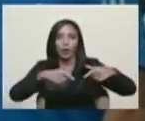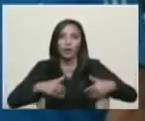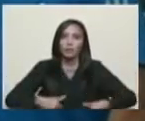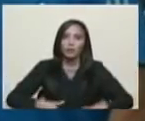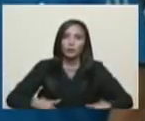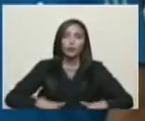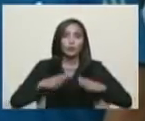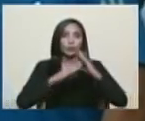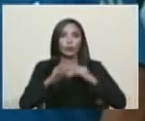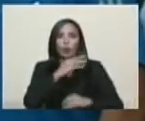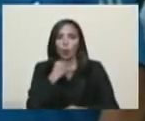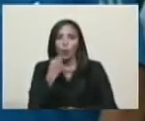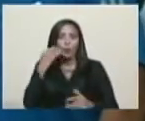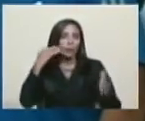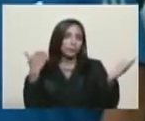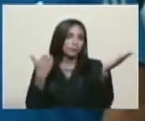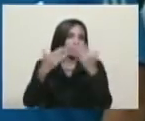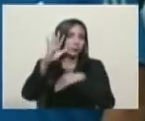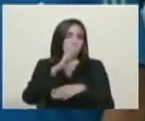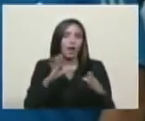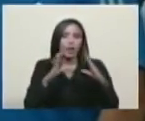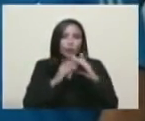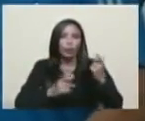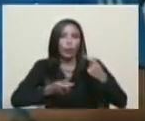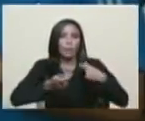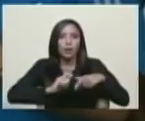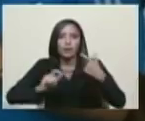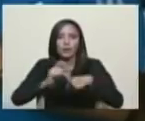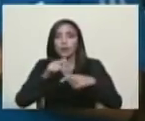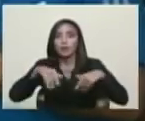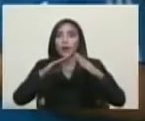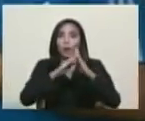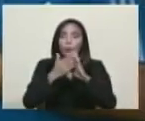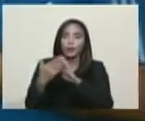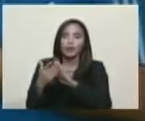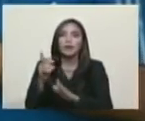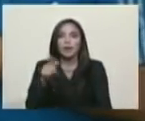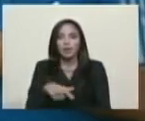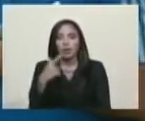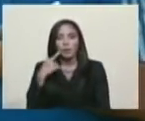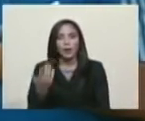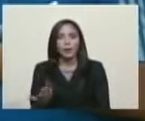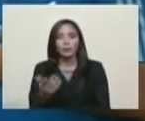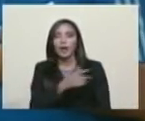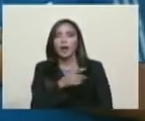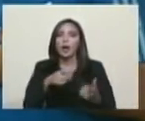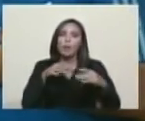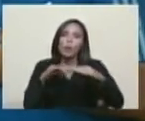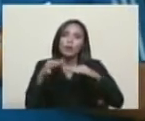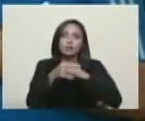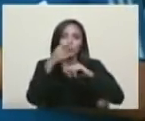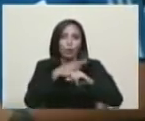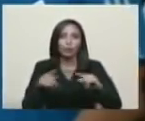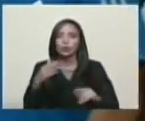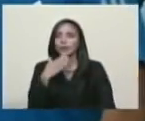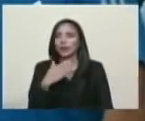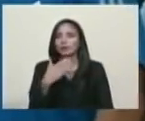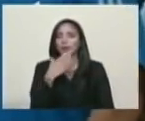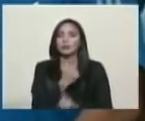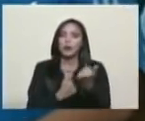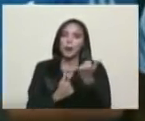los jóvenes, y vamos a continuar no solamente en Revenga, porque está con comuna también llega al municipio Santo Michelena. Muchas gracias